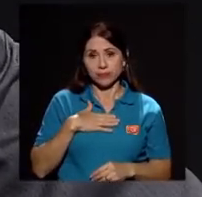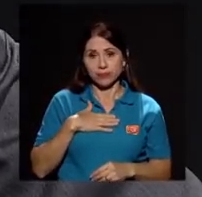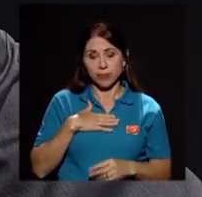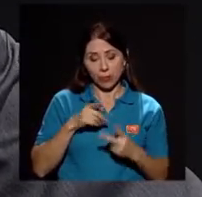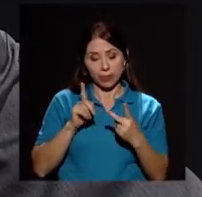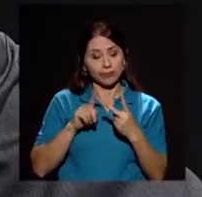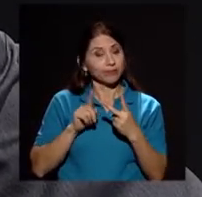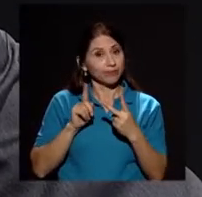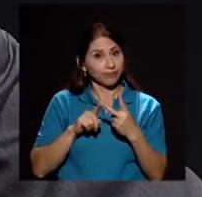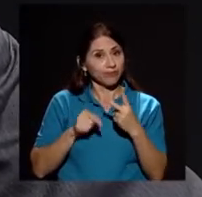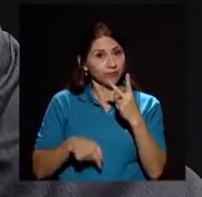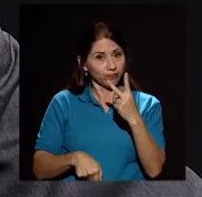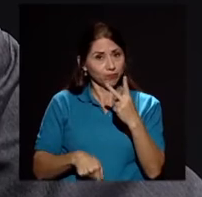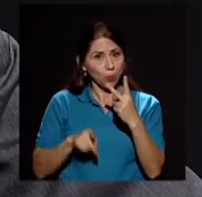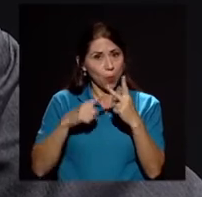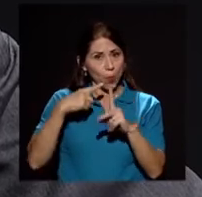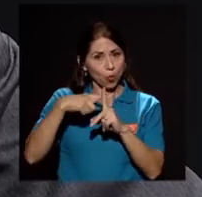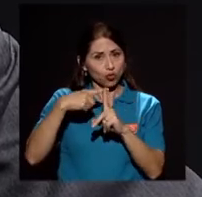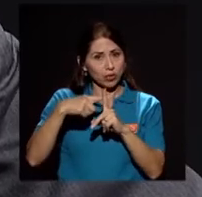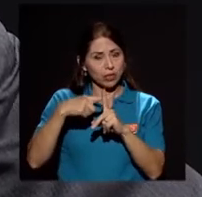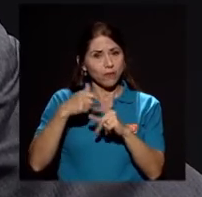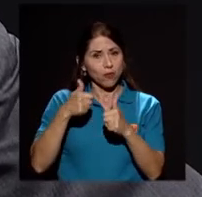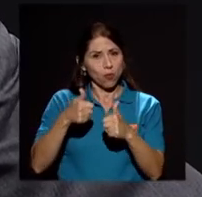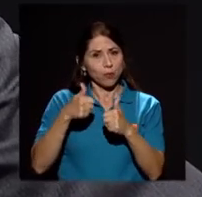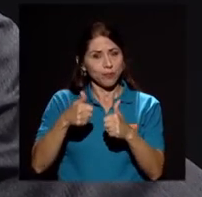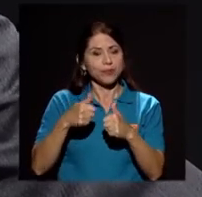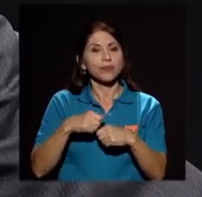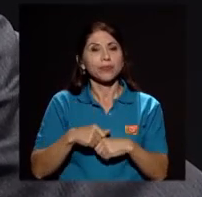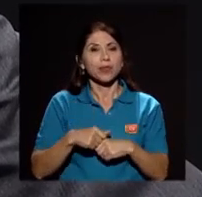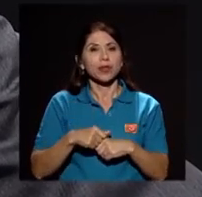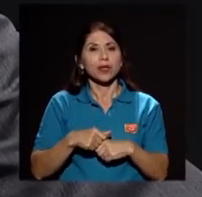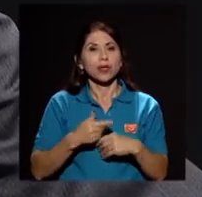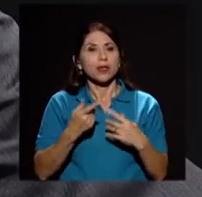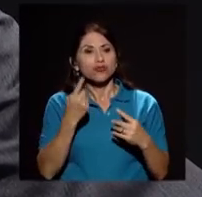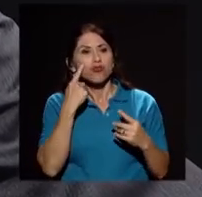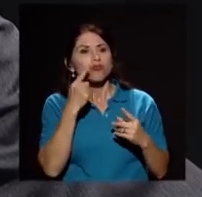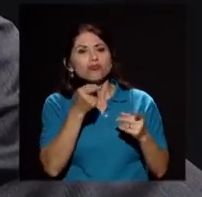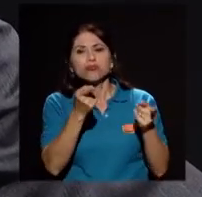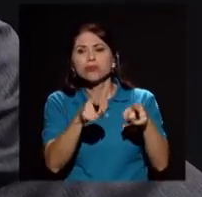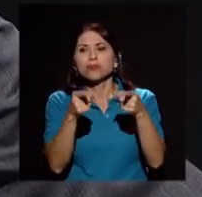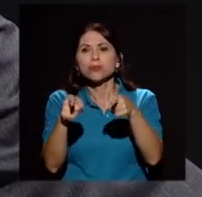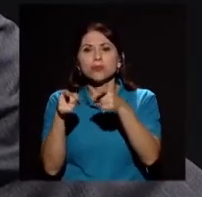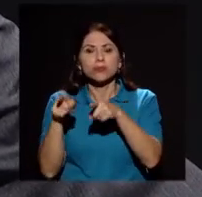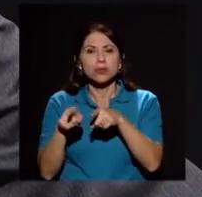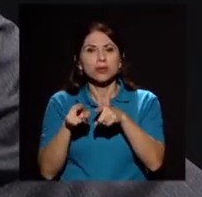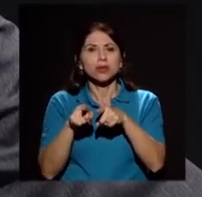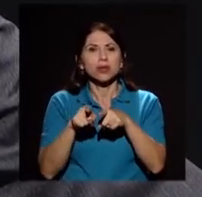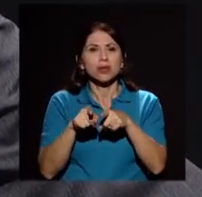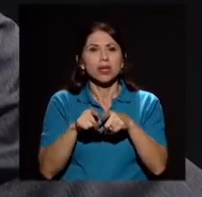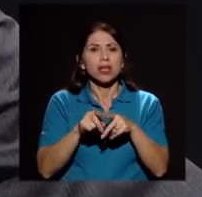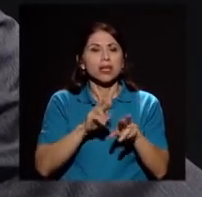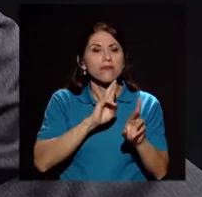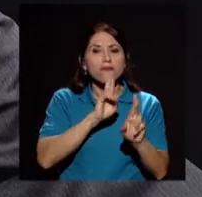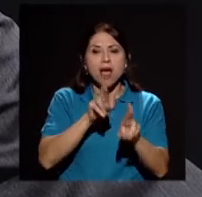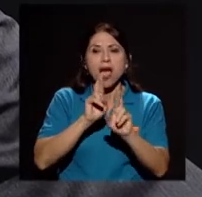positivo es la son las reacciones en los eeuu